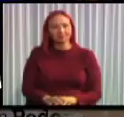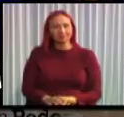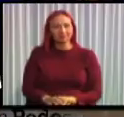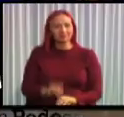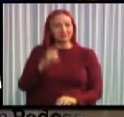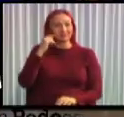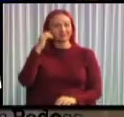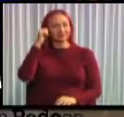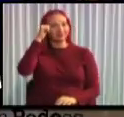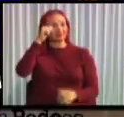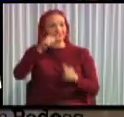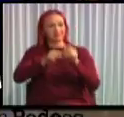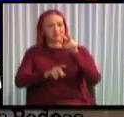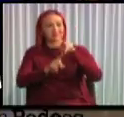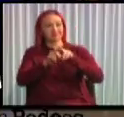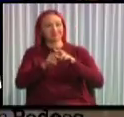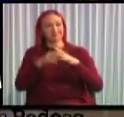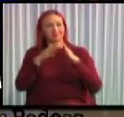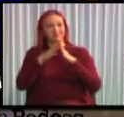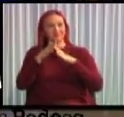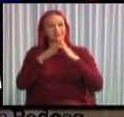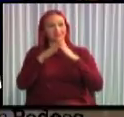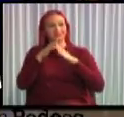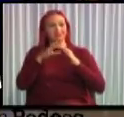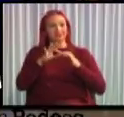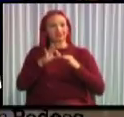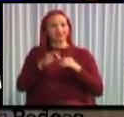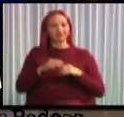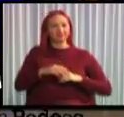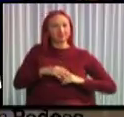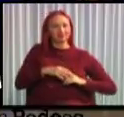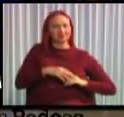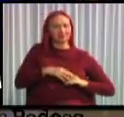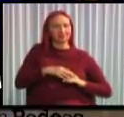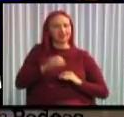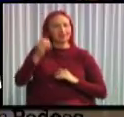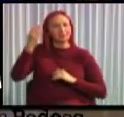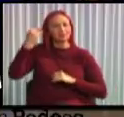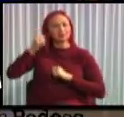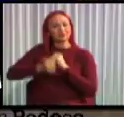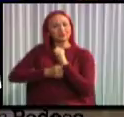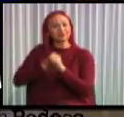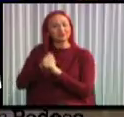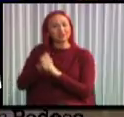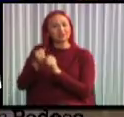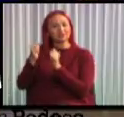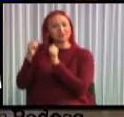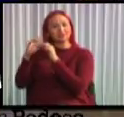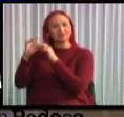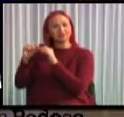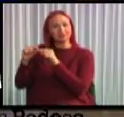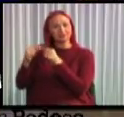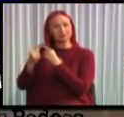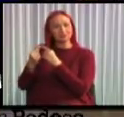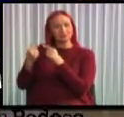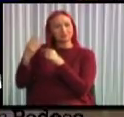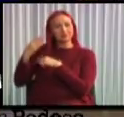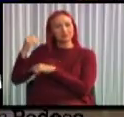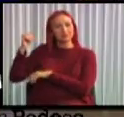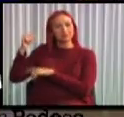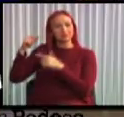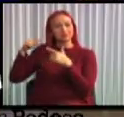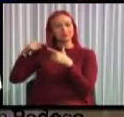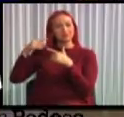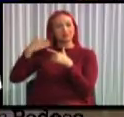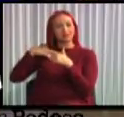encuentro este canal pasando por las pantallas hace muchos años con Roja, con la Liga y Austin, y con